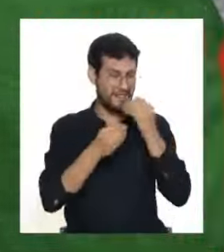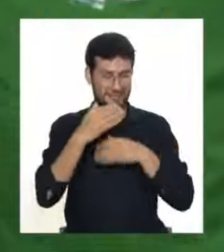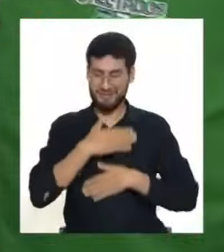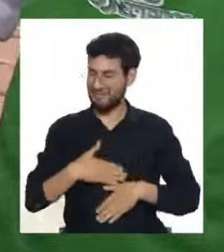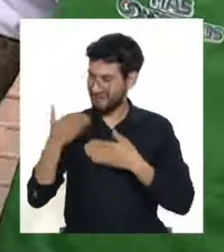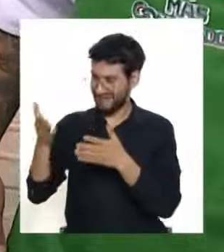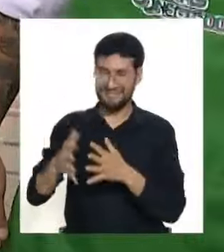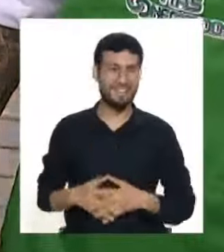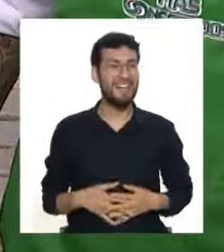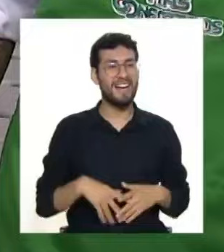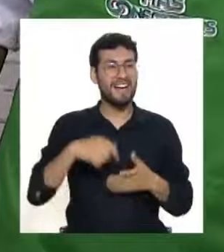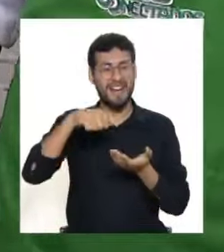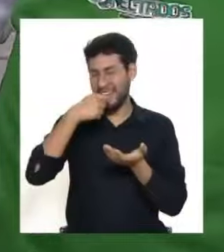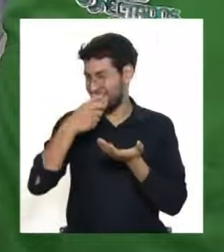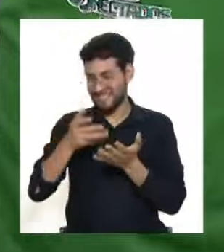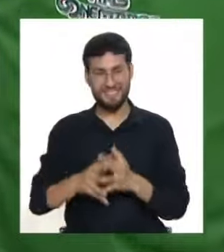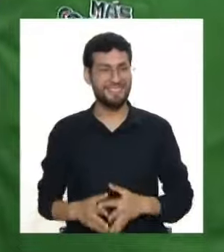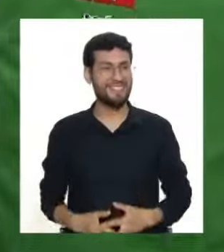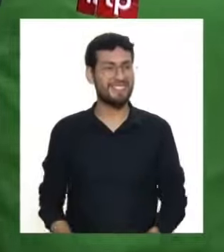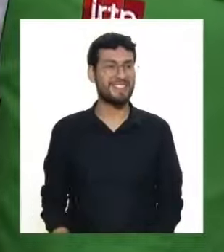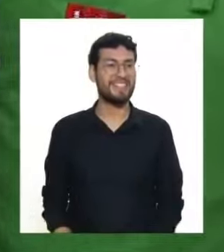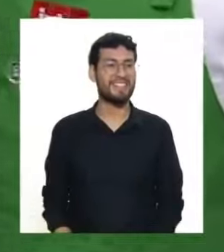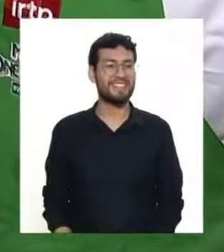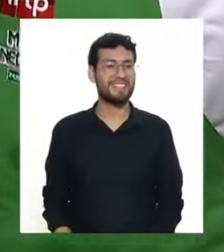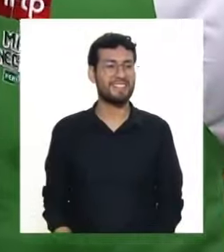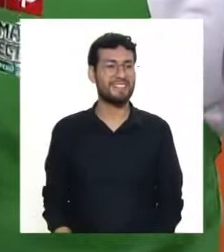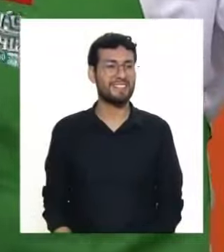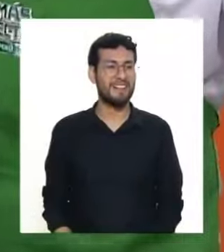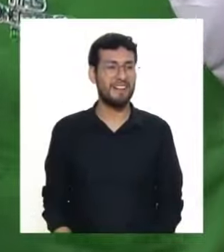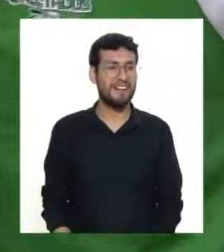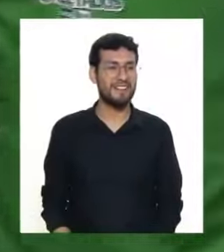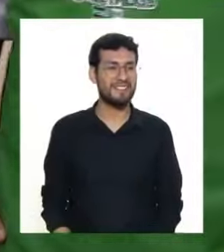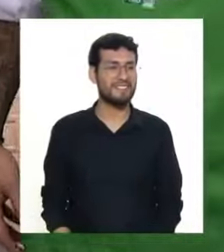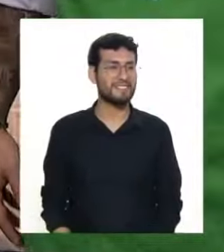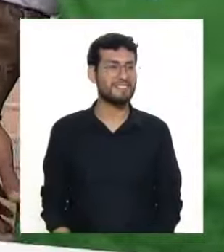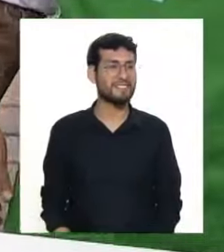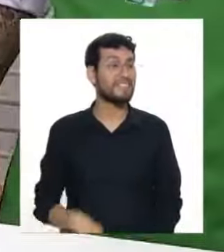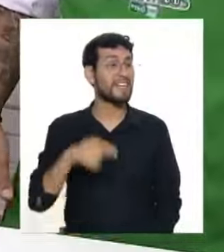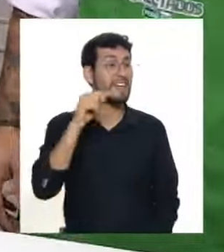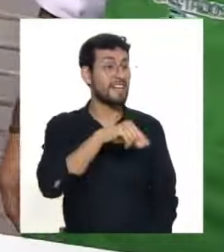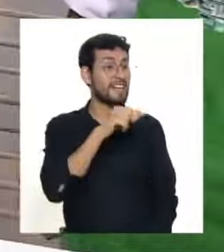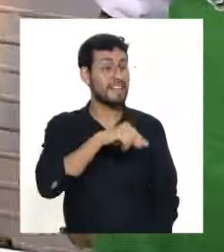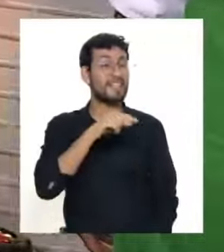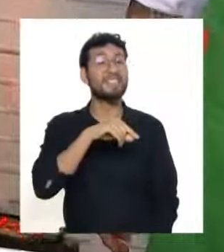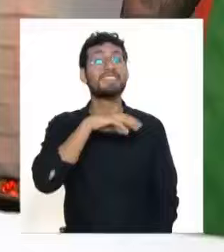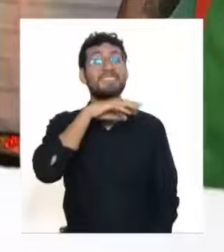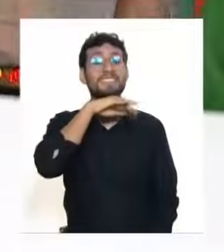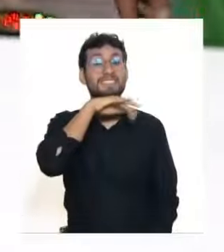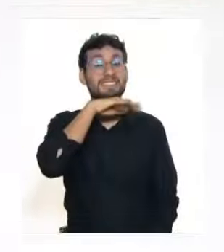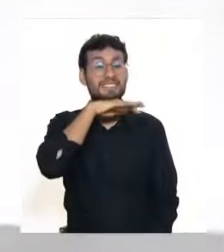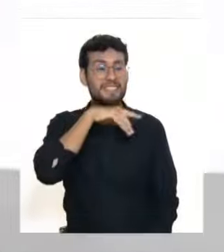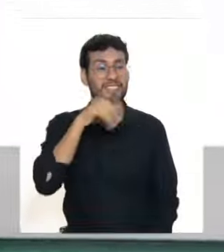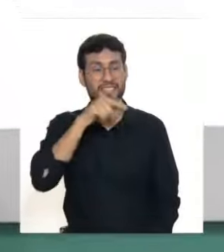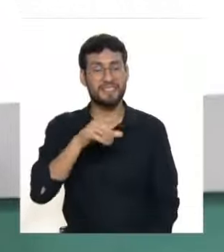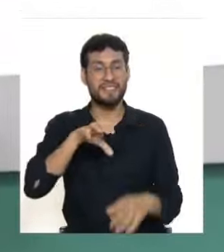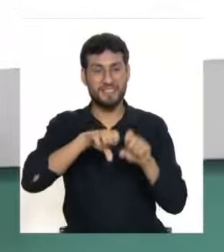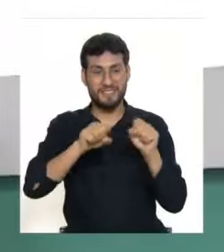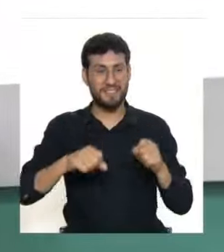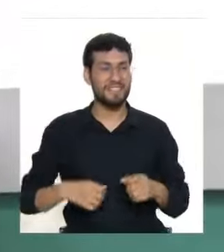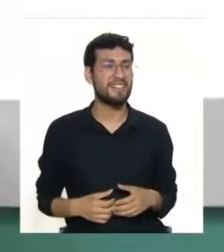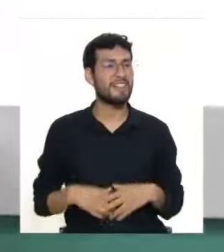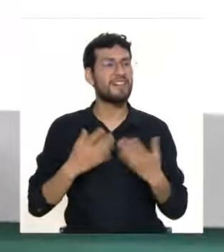Dale cuchara. Con cuchara. No, dale cuchara, pues con cuchara es más. Mira, esto es cecina. Cecina. Y esto es chorizo.